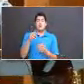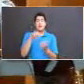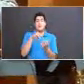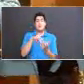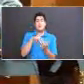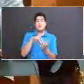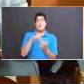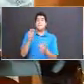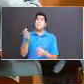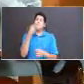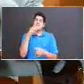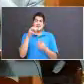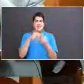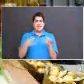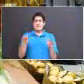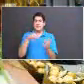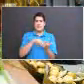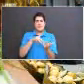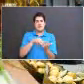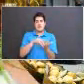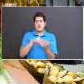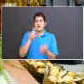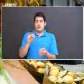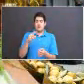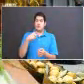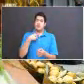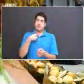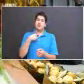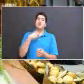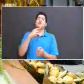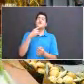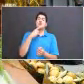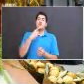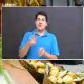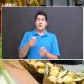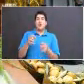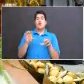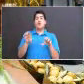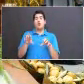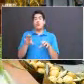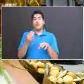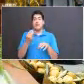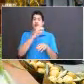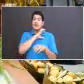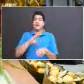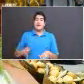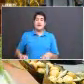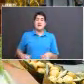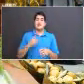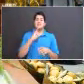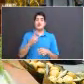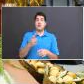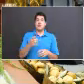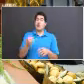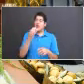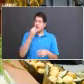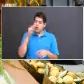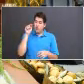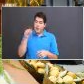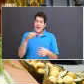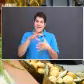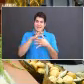Yo le estoy poniendo mi fe a lo que el Señor dijo. El que coma esta carne, este cuerpo, este